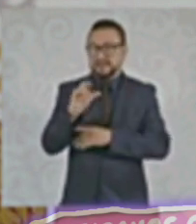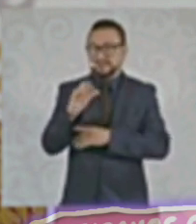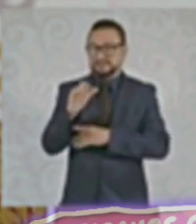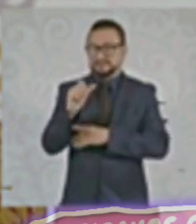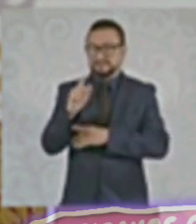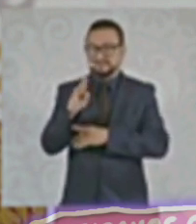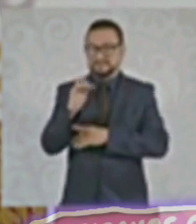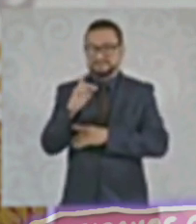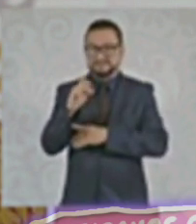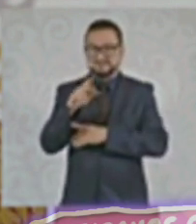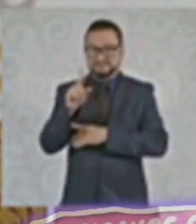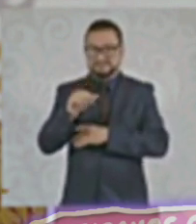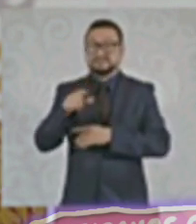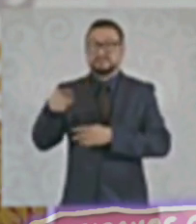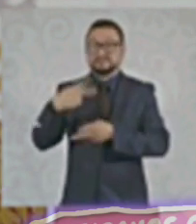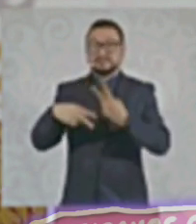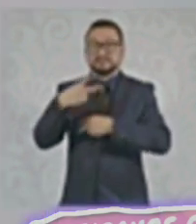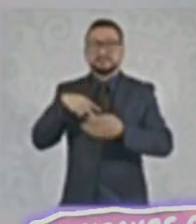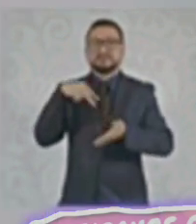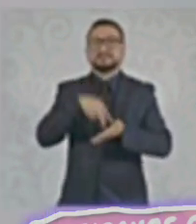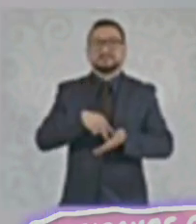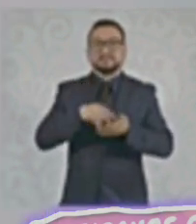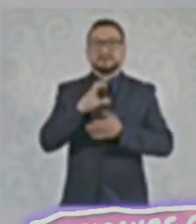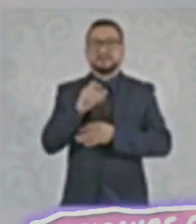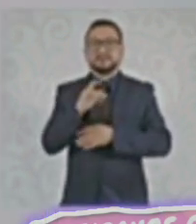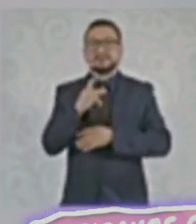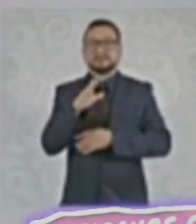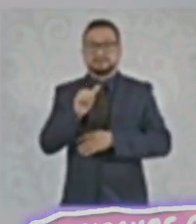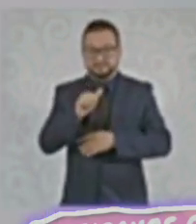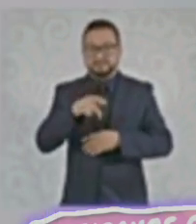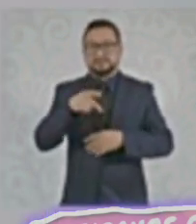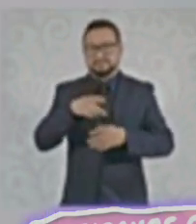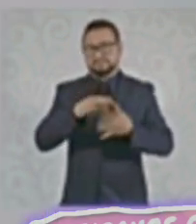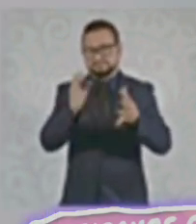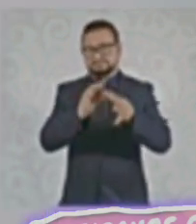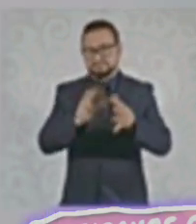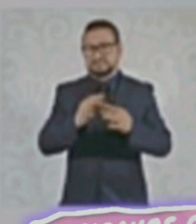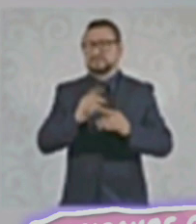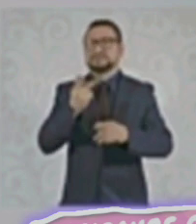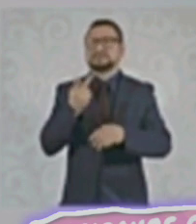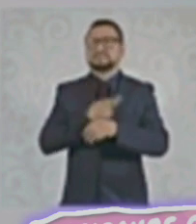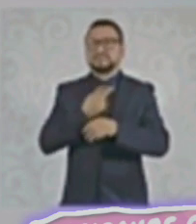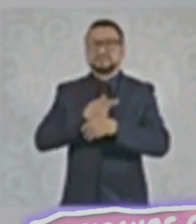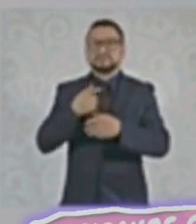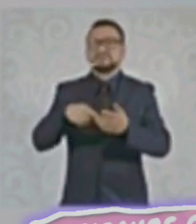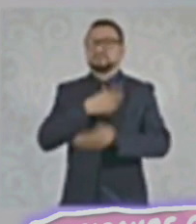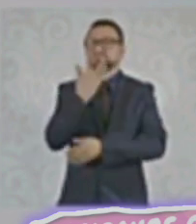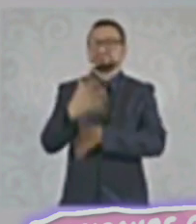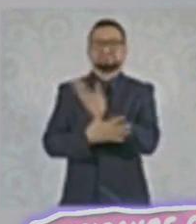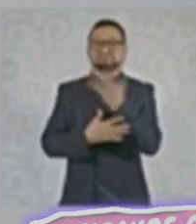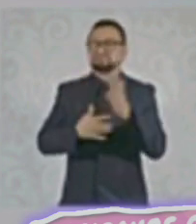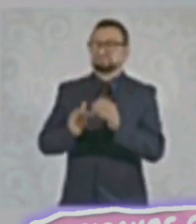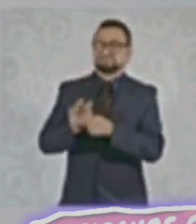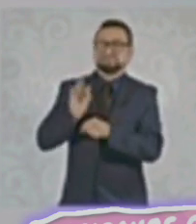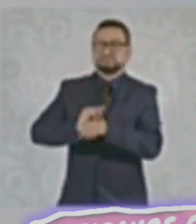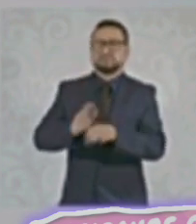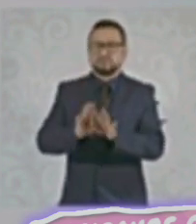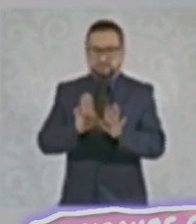pudiera platicar sobre el tema de Calica, que lo conoce muy bien, y de las áreas naturales protegidas, nuestra política.